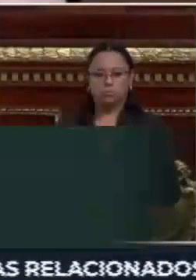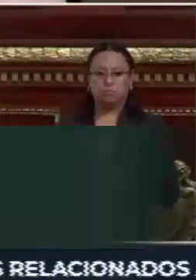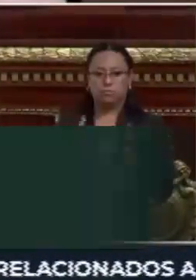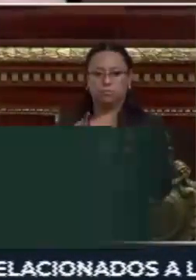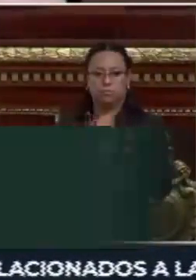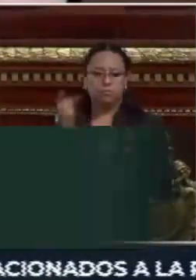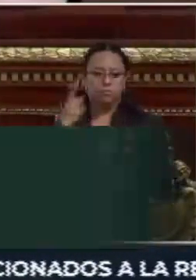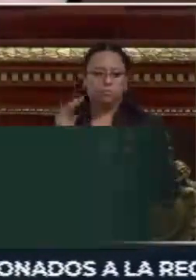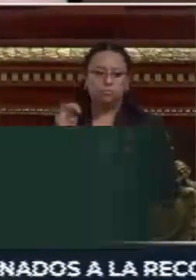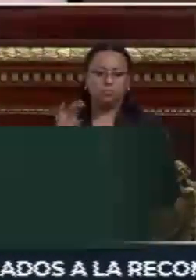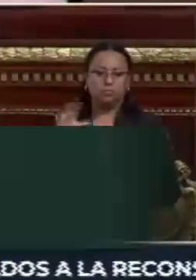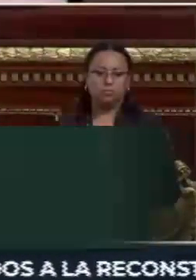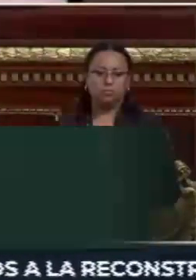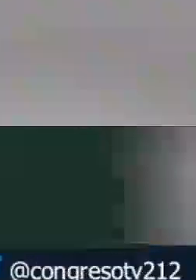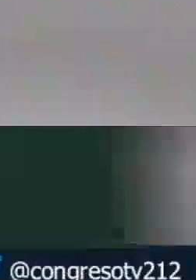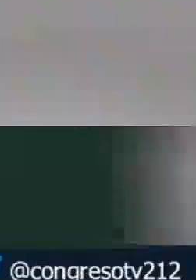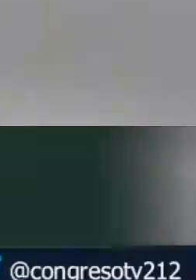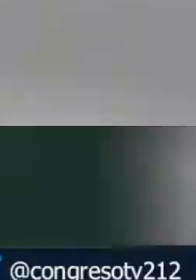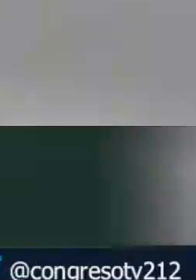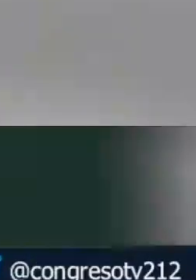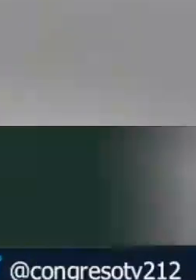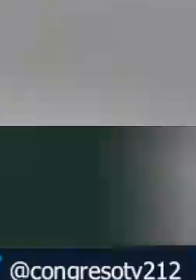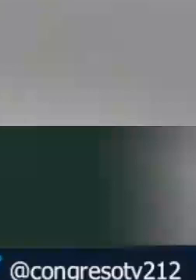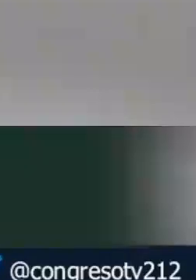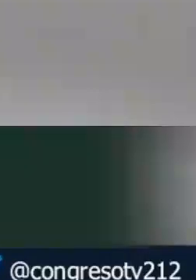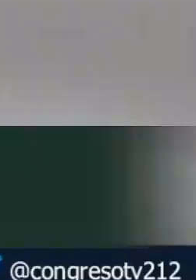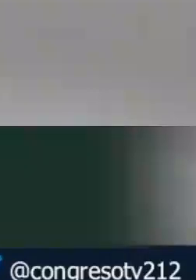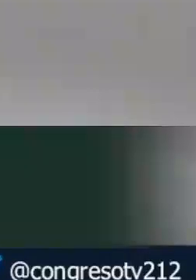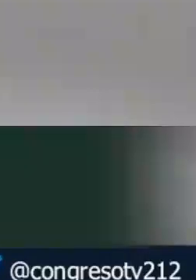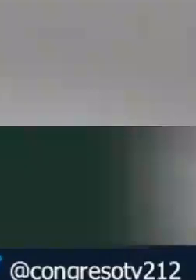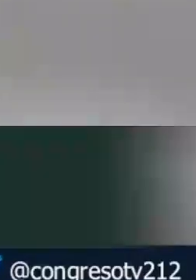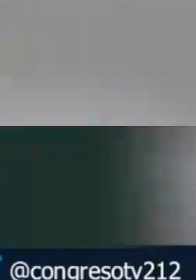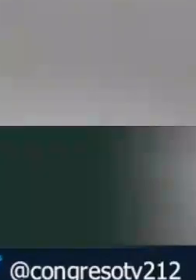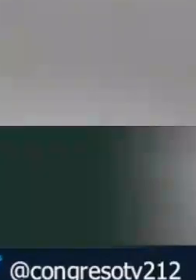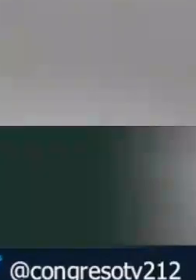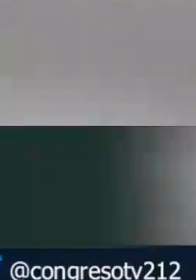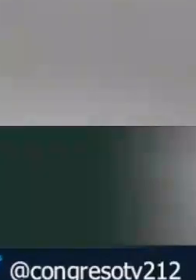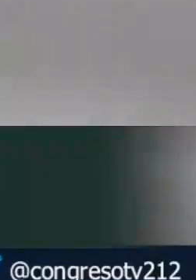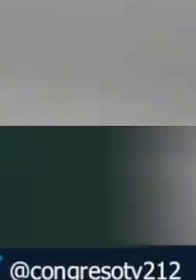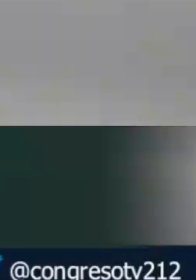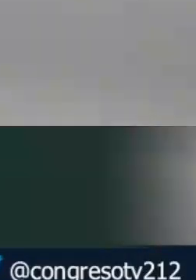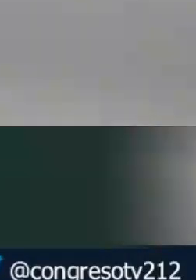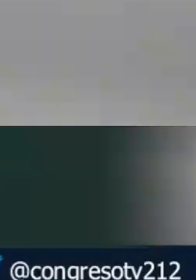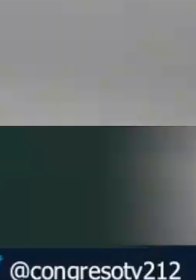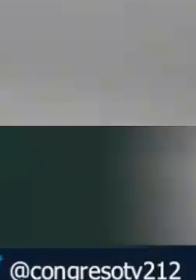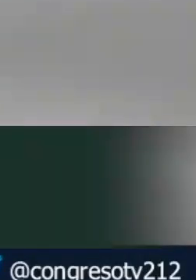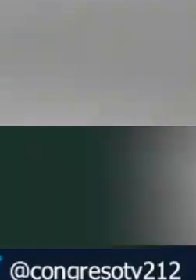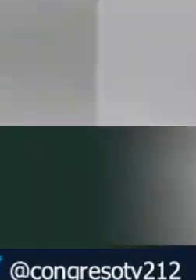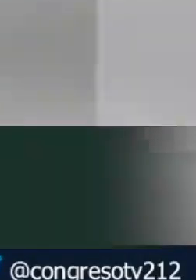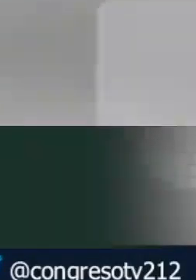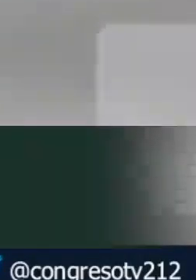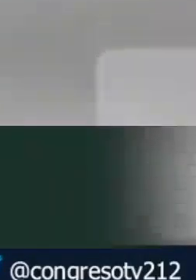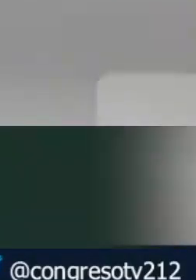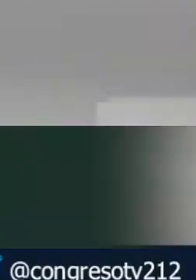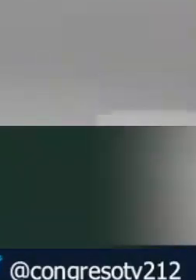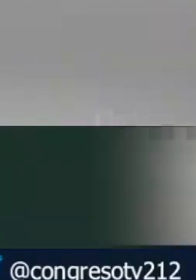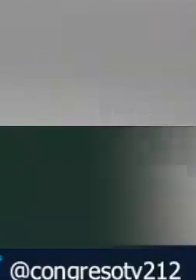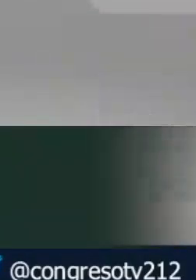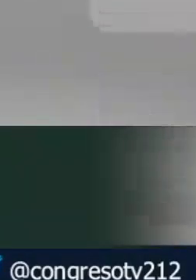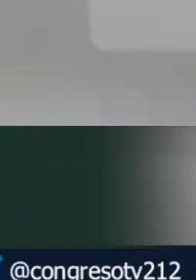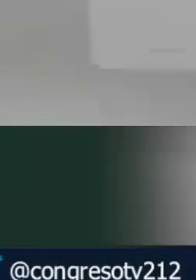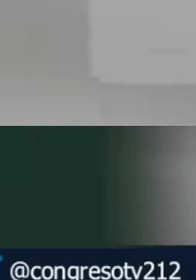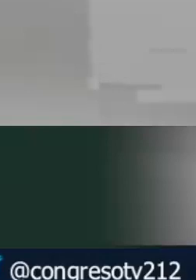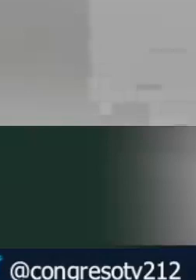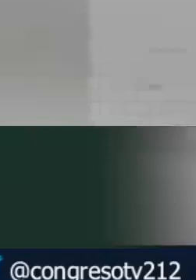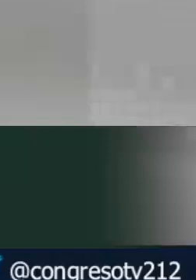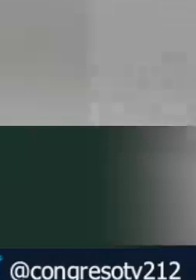tras el pase de lista se determinó finalizar la sesión por falta de diputadas y diputados. Ahora, los puntos pendientes